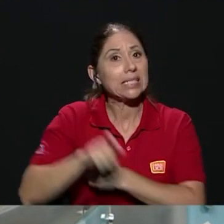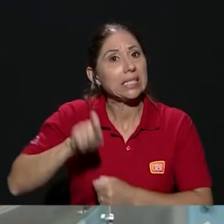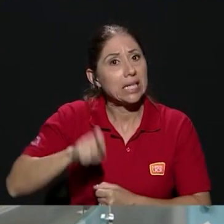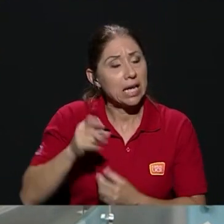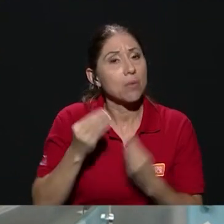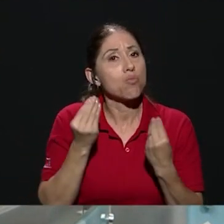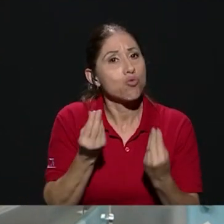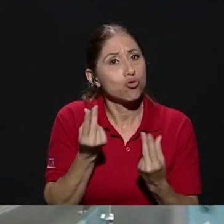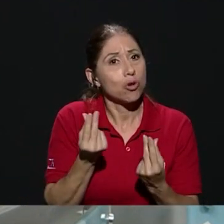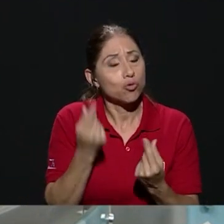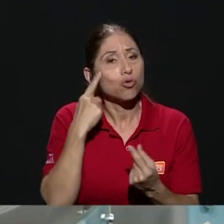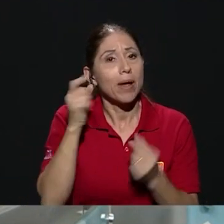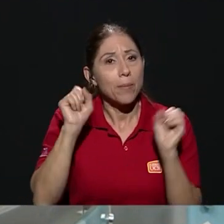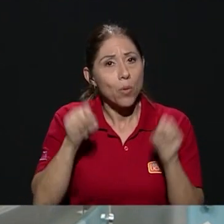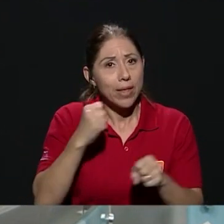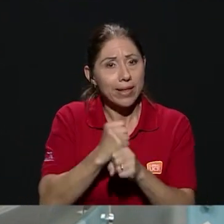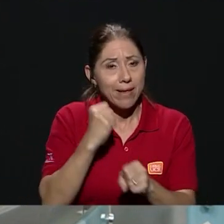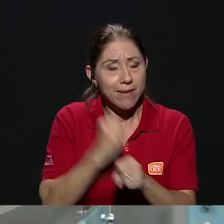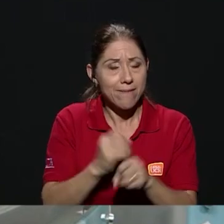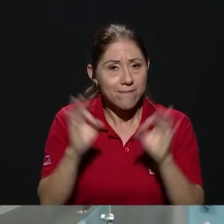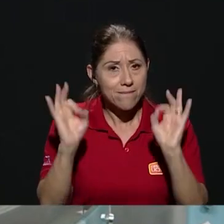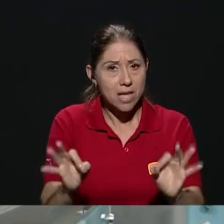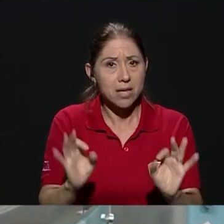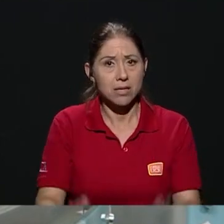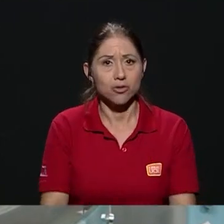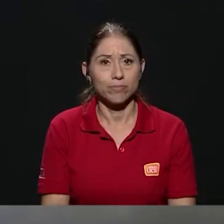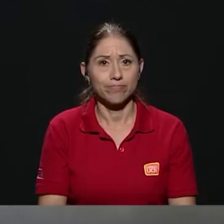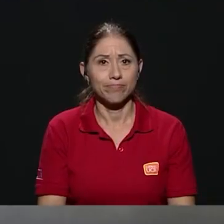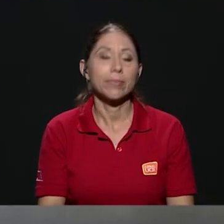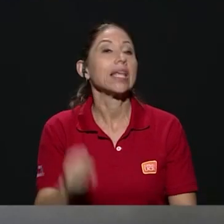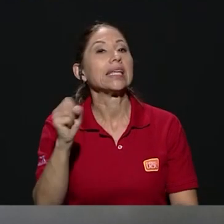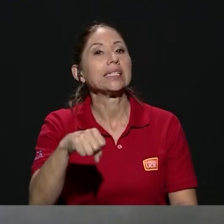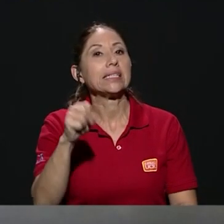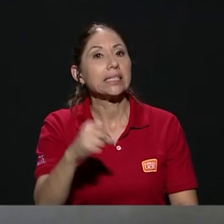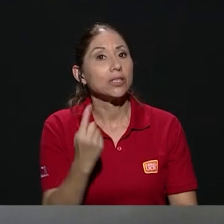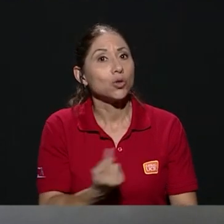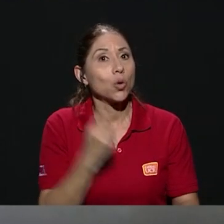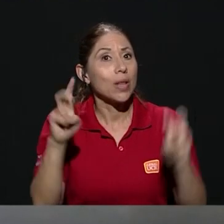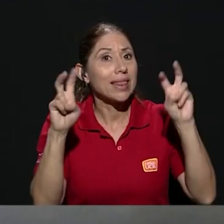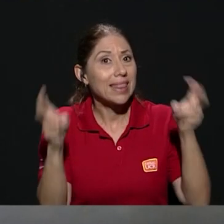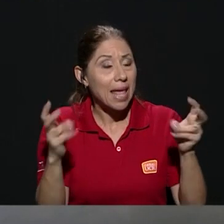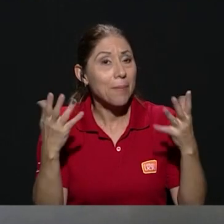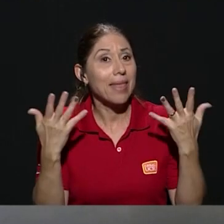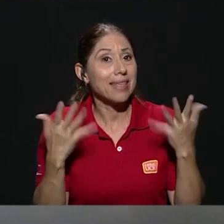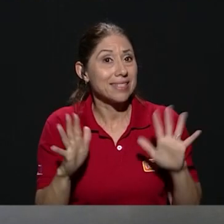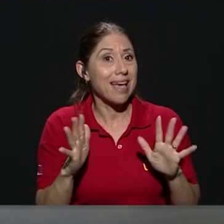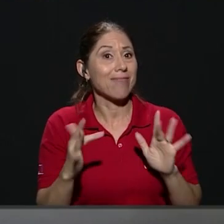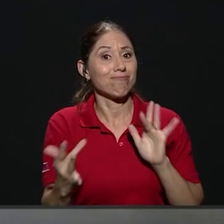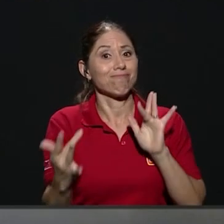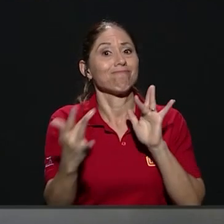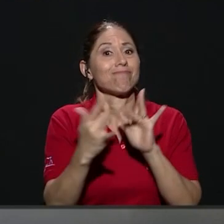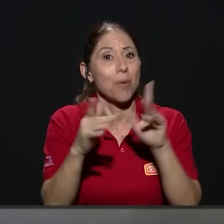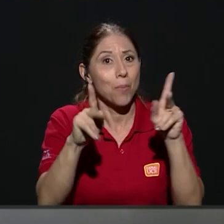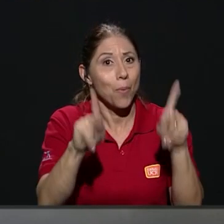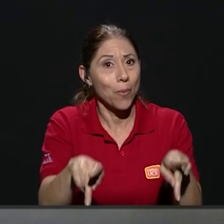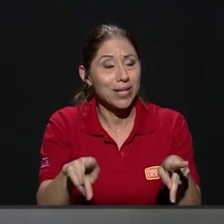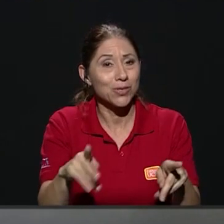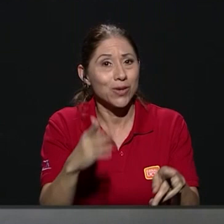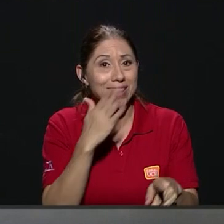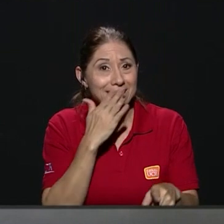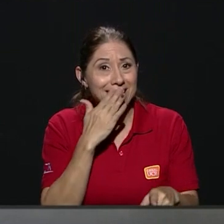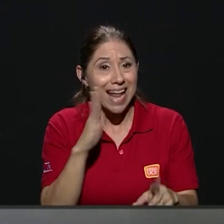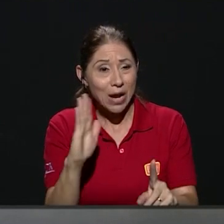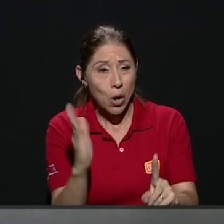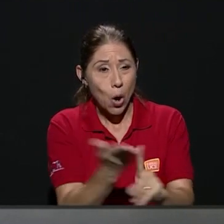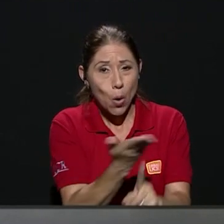se requieren muchos recursos para poder hacer este trabajo bien hecho. Sí, solo el tema de, ¿verdad?, llegar a la población indígena, convencer a los